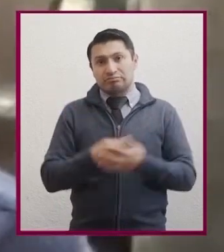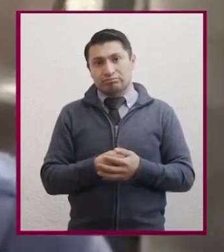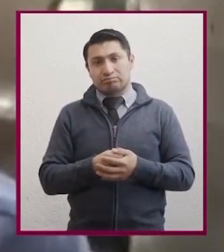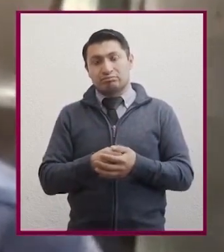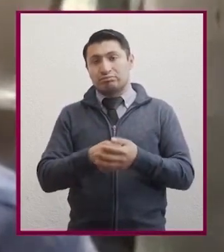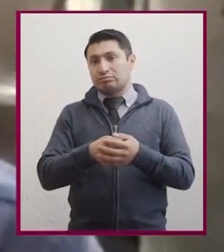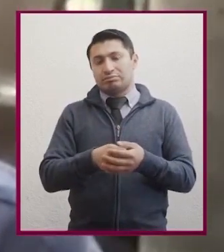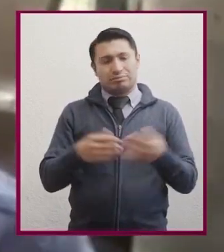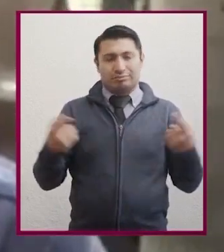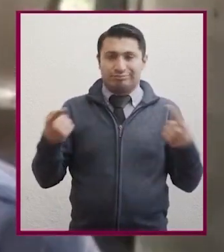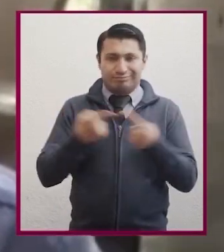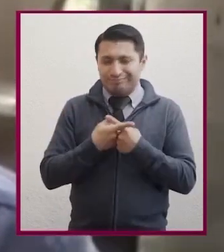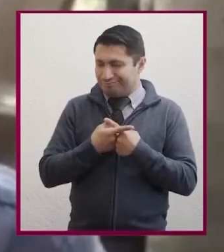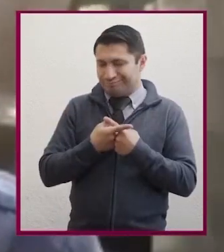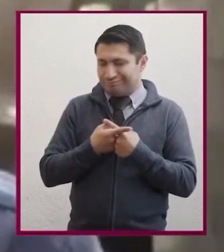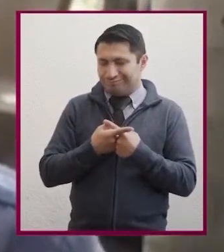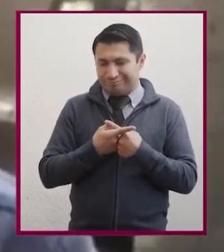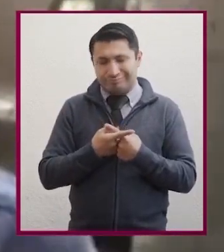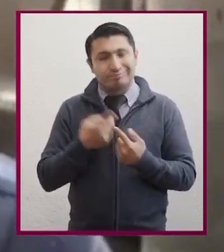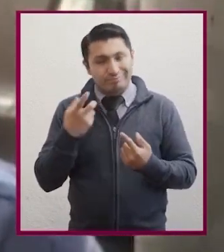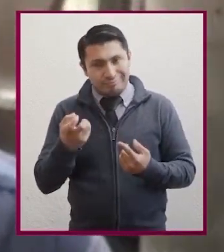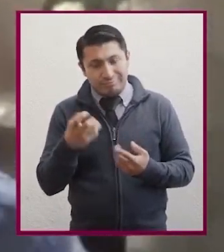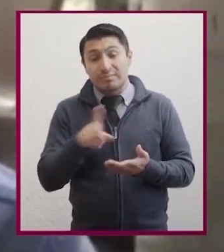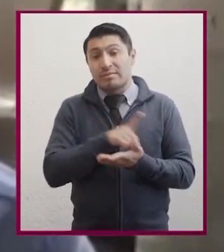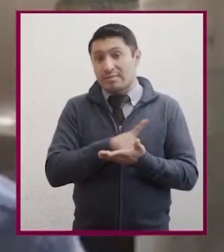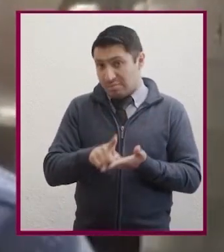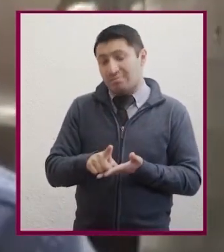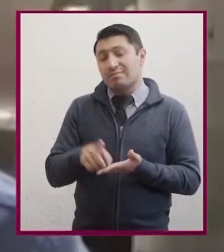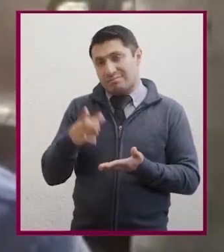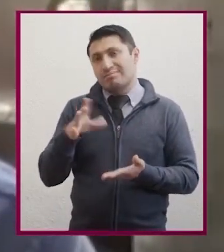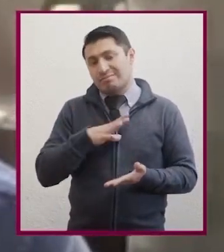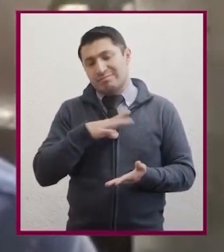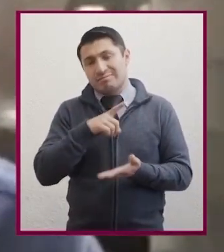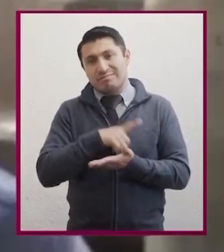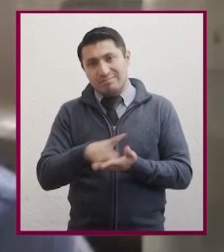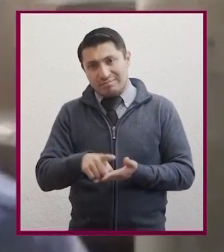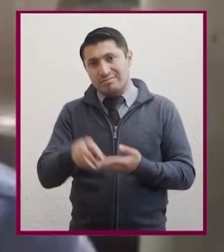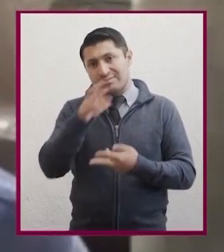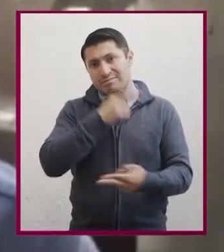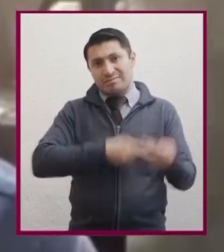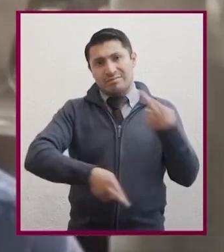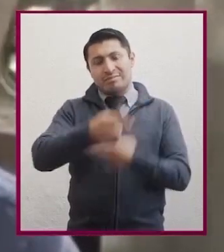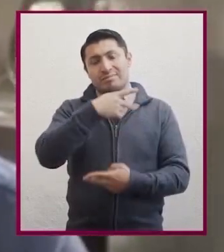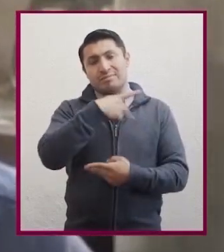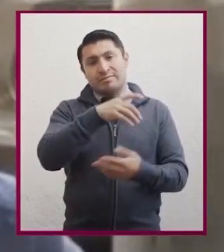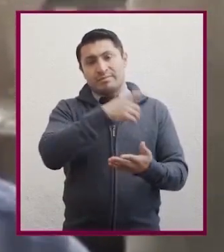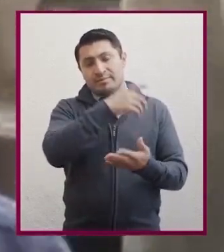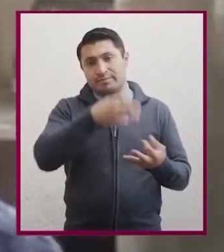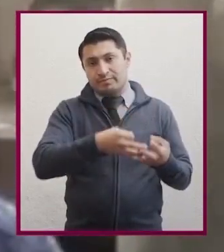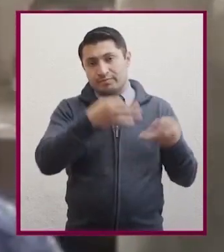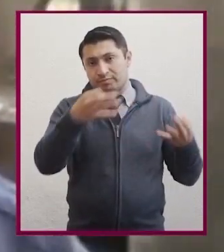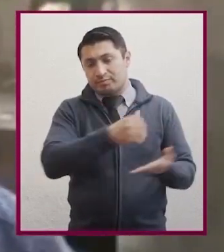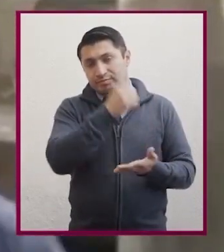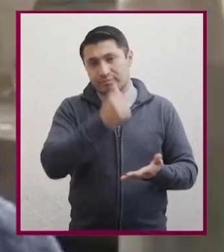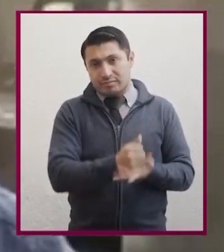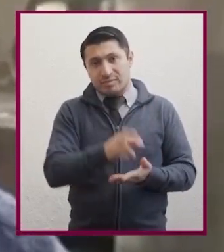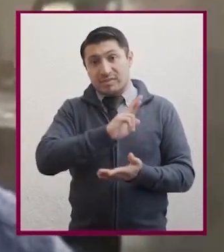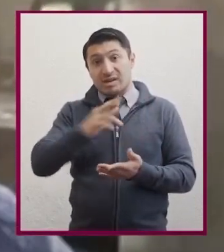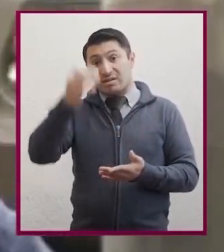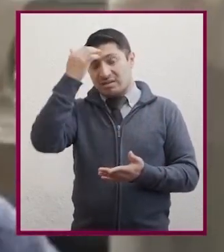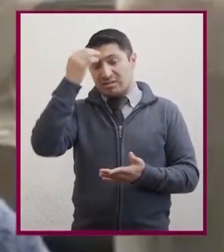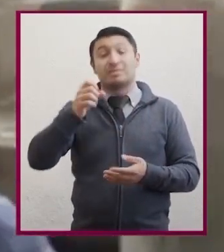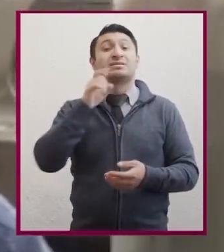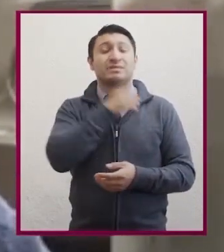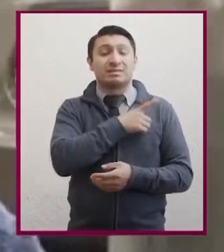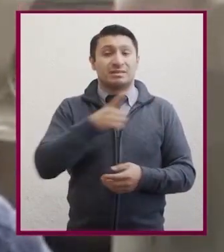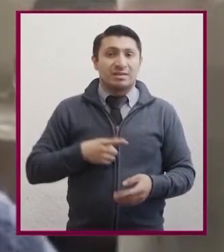No tiene sentido, ¿no? Es algo, un derecho que se tiene que reconocer de alguna forma,